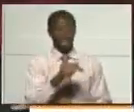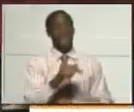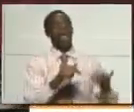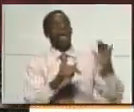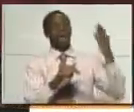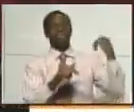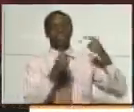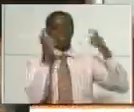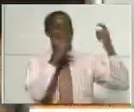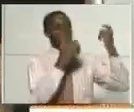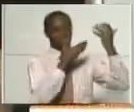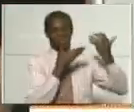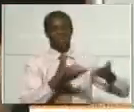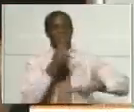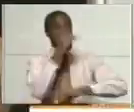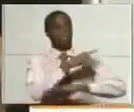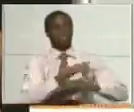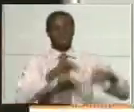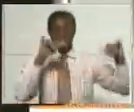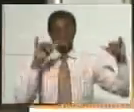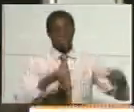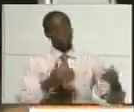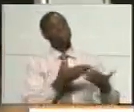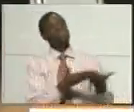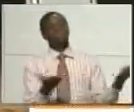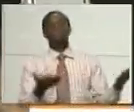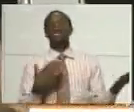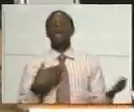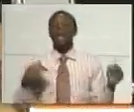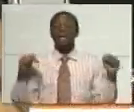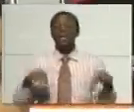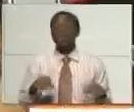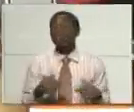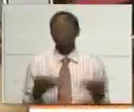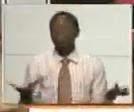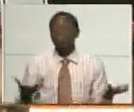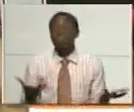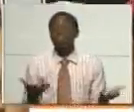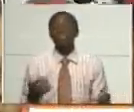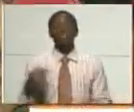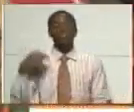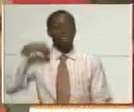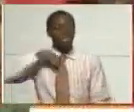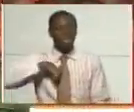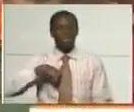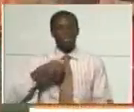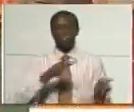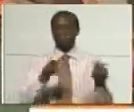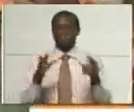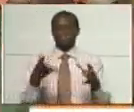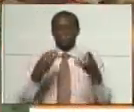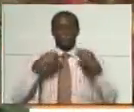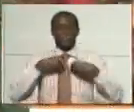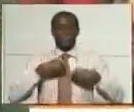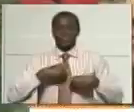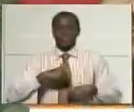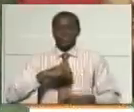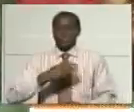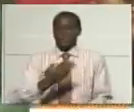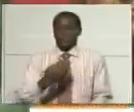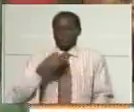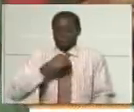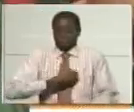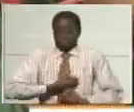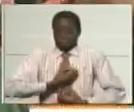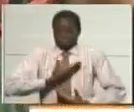Chávez. Y estamos aquí, hermano, en verdad uno se le sube la moral con los trabajadores y